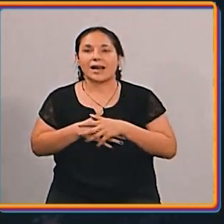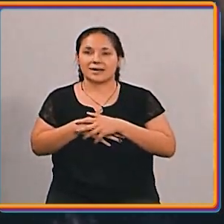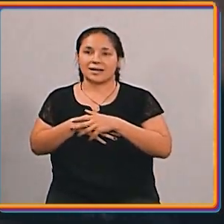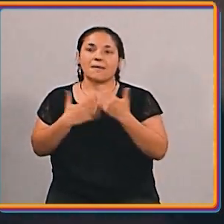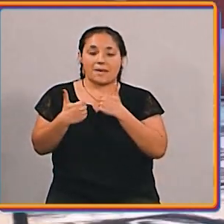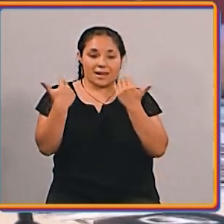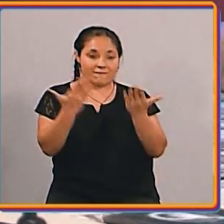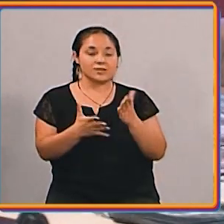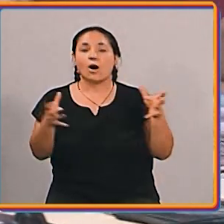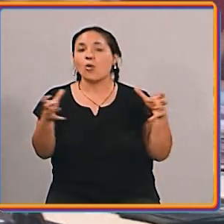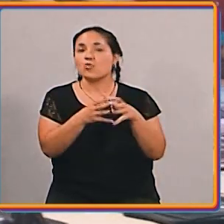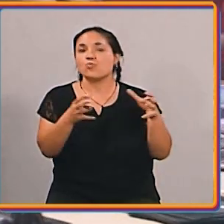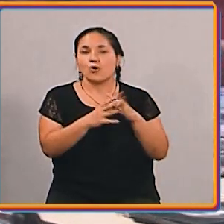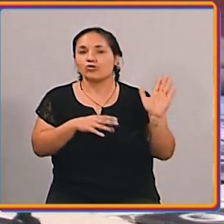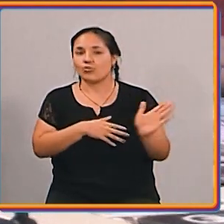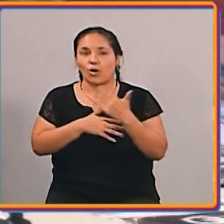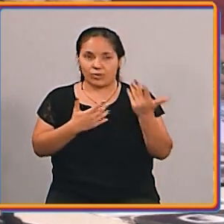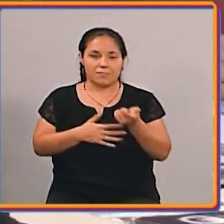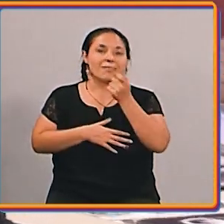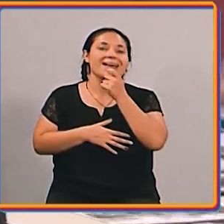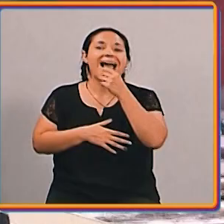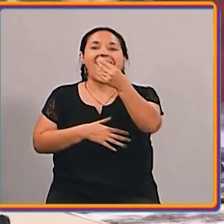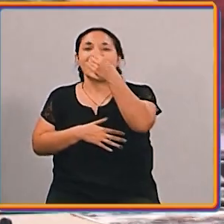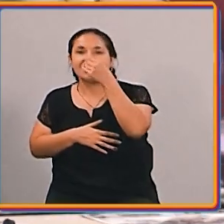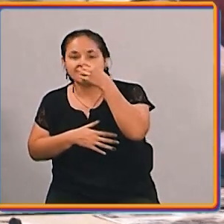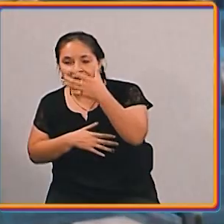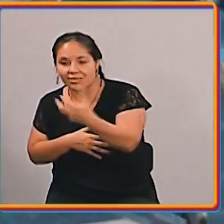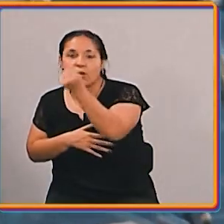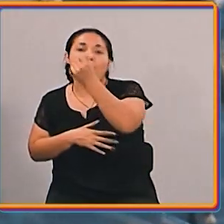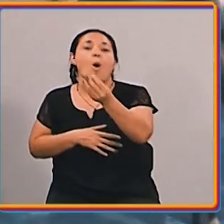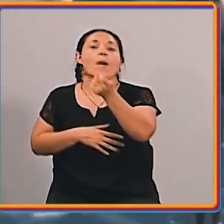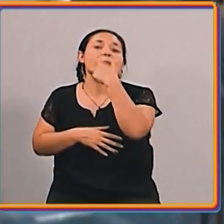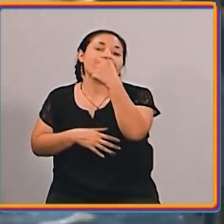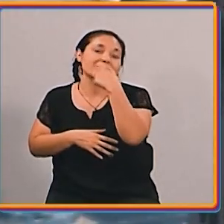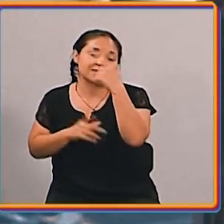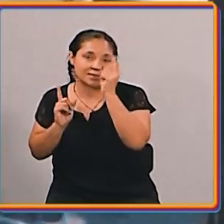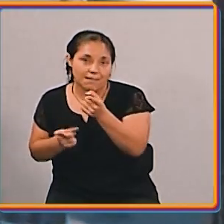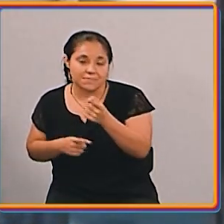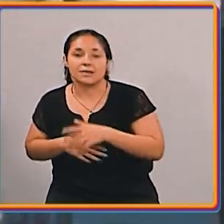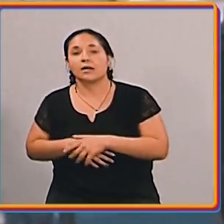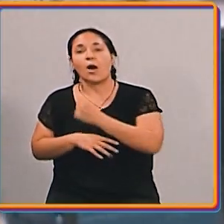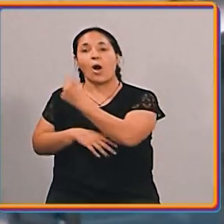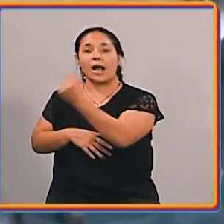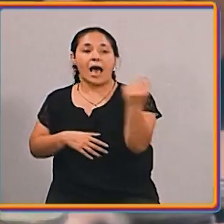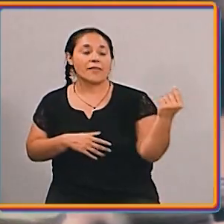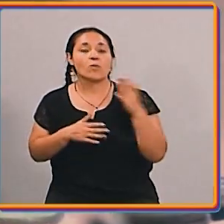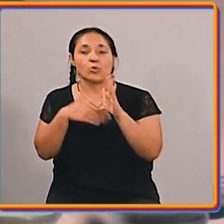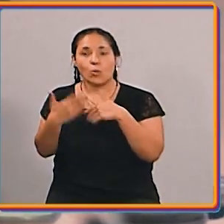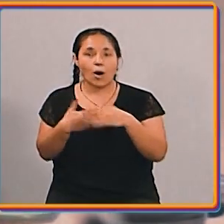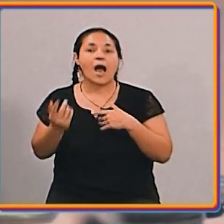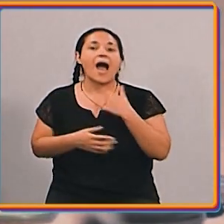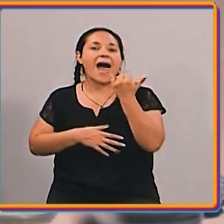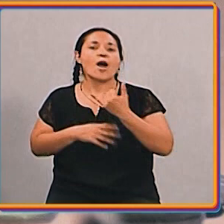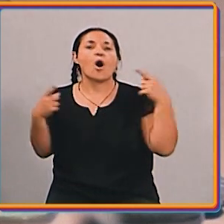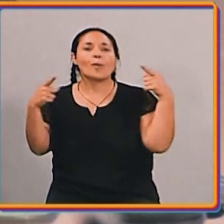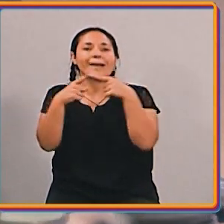generalmente asociado a un beneficio para todo el grupo, por ejemplo, conseguir alimentos o medicina, pero además cada jugador tiene